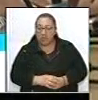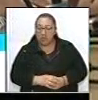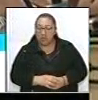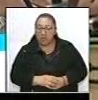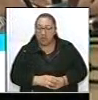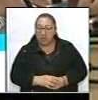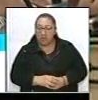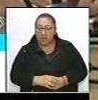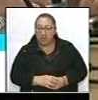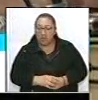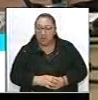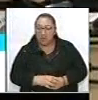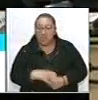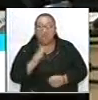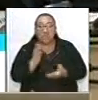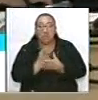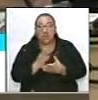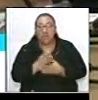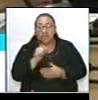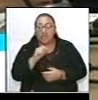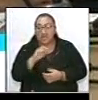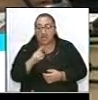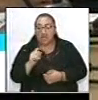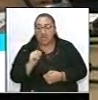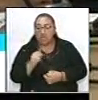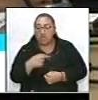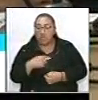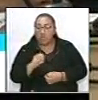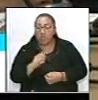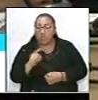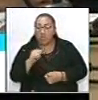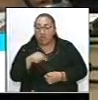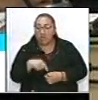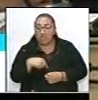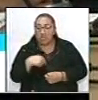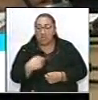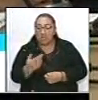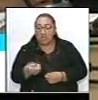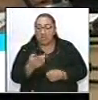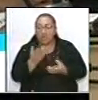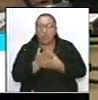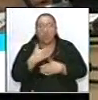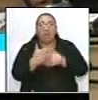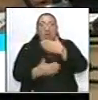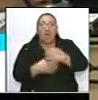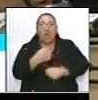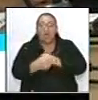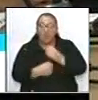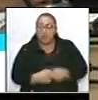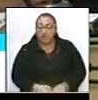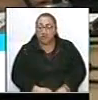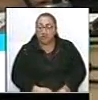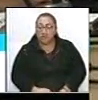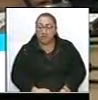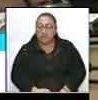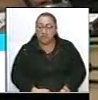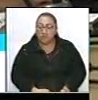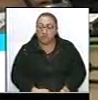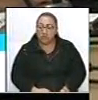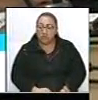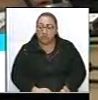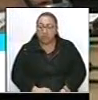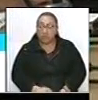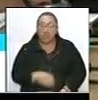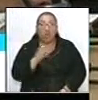se tiene que crear una escuela de Serenazgo, pero no de ahí nomás, sino tiene que hacerse una escuela de Serenazgo tanto como oficiales y suboficiales que